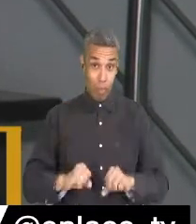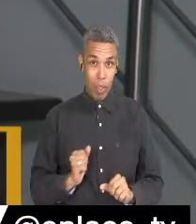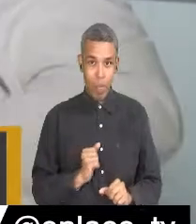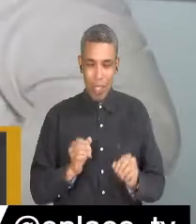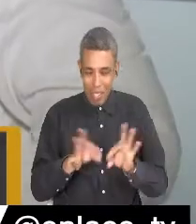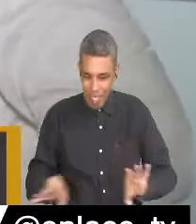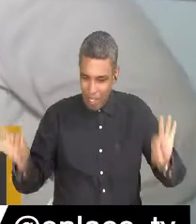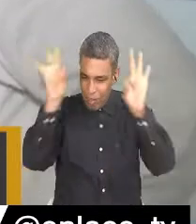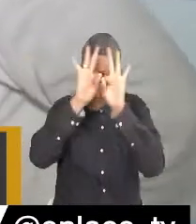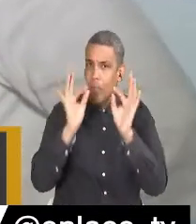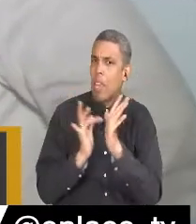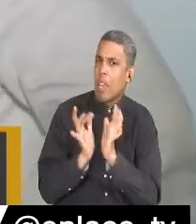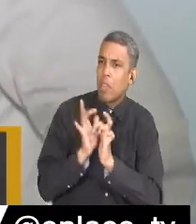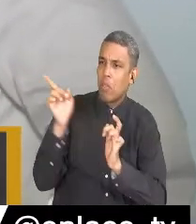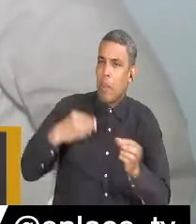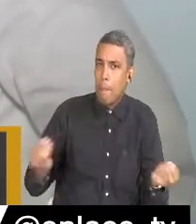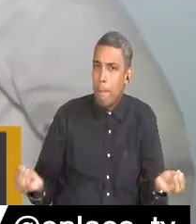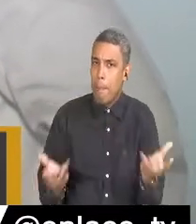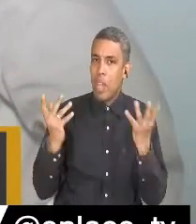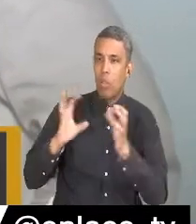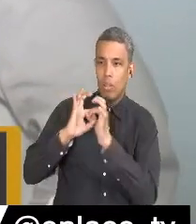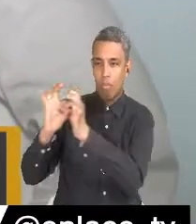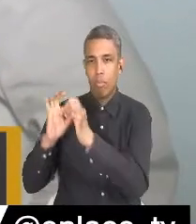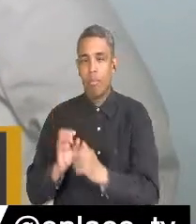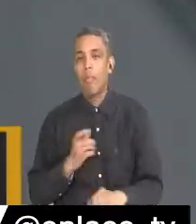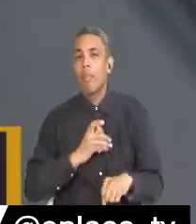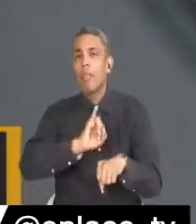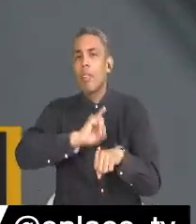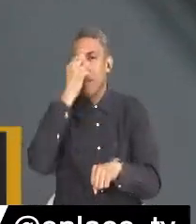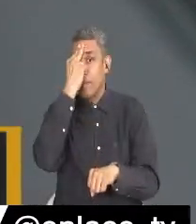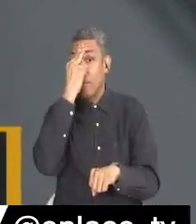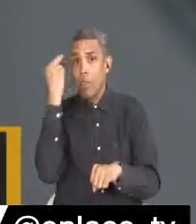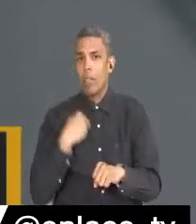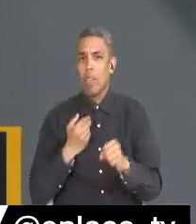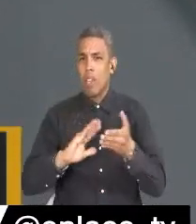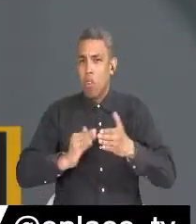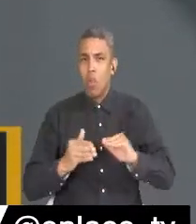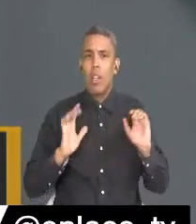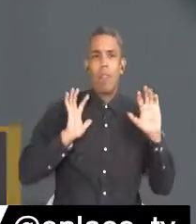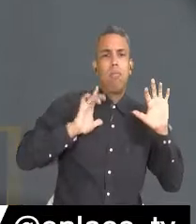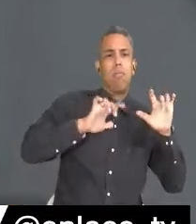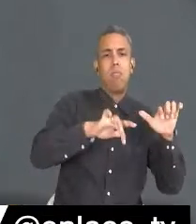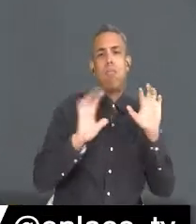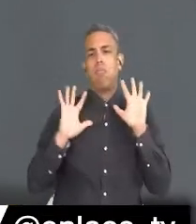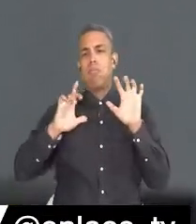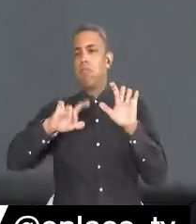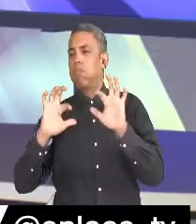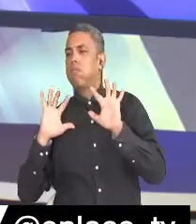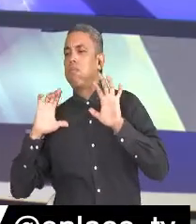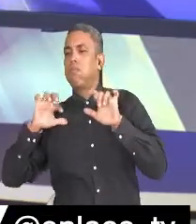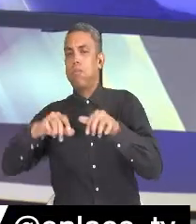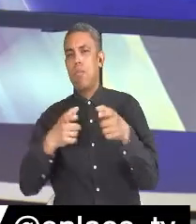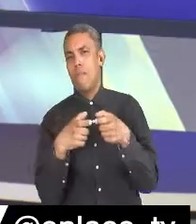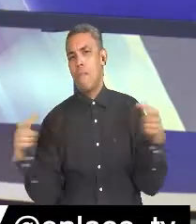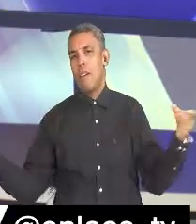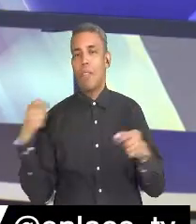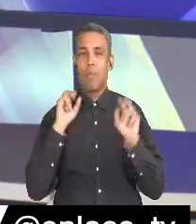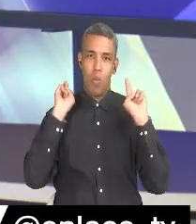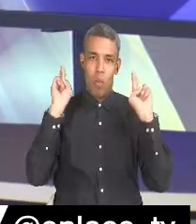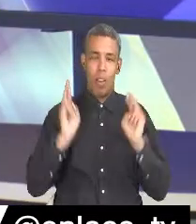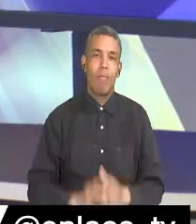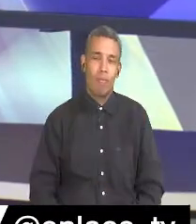Jesús que está vivo. La Iglesia Católica espera que su feligresía acuda en masa a los distintos templos de esta diócesis.